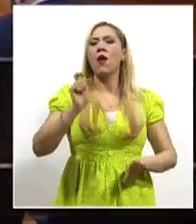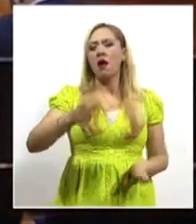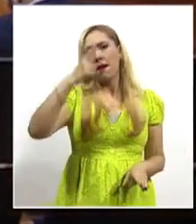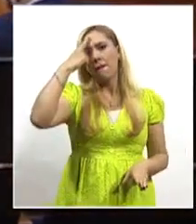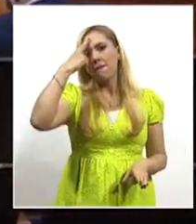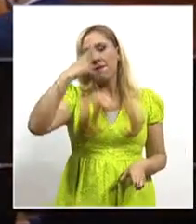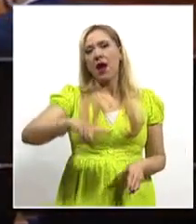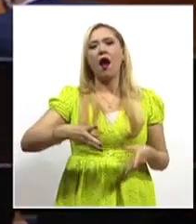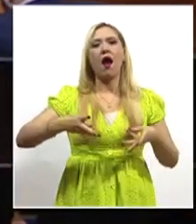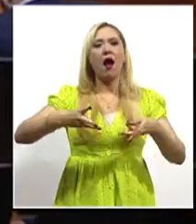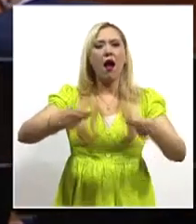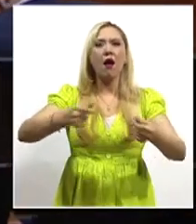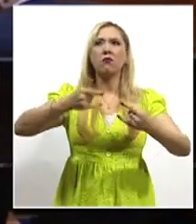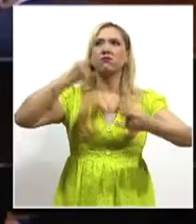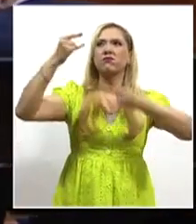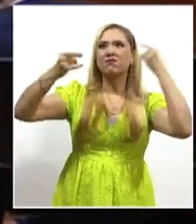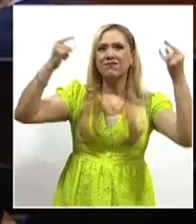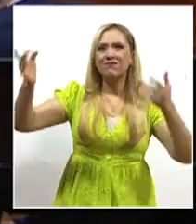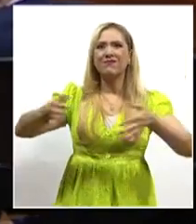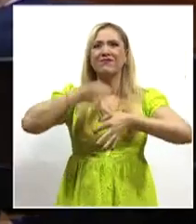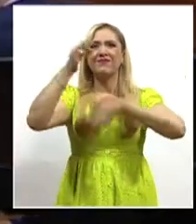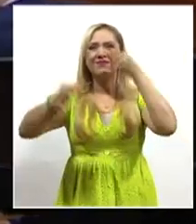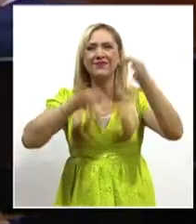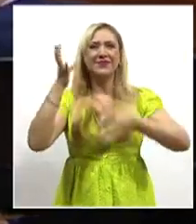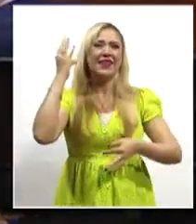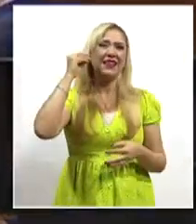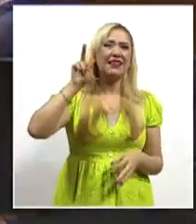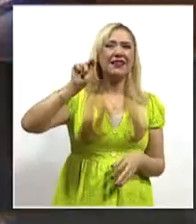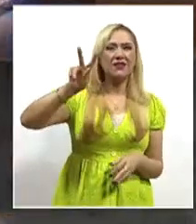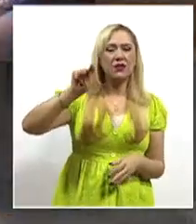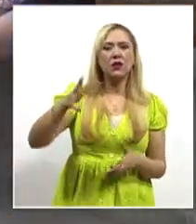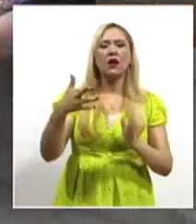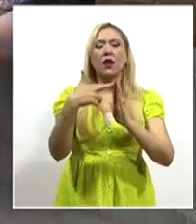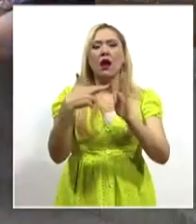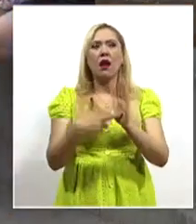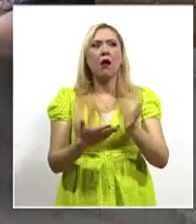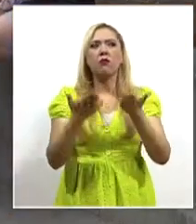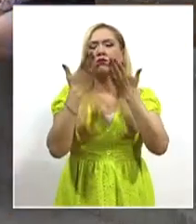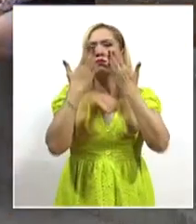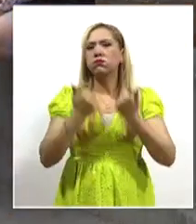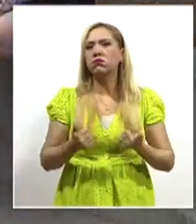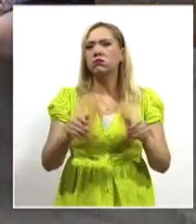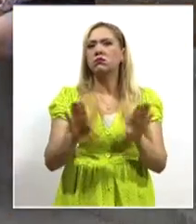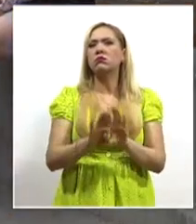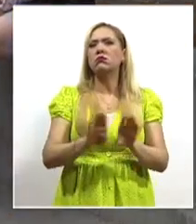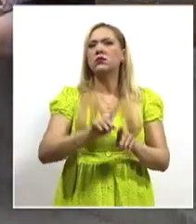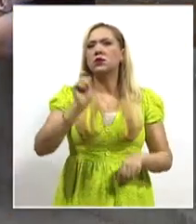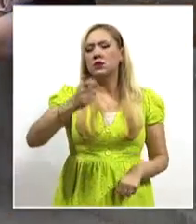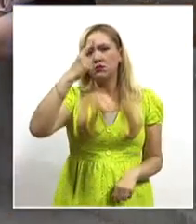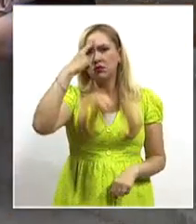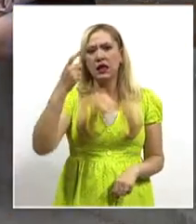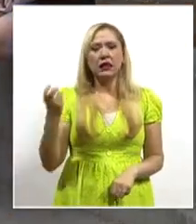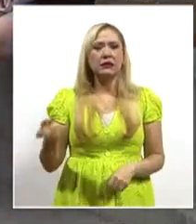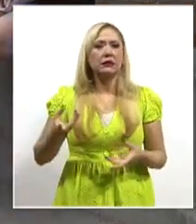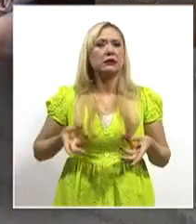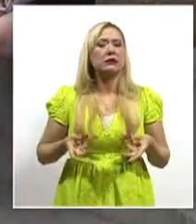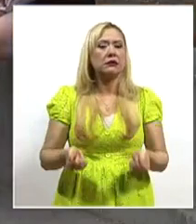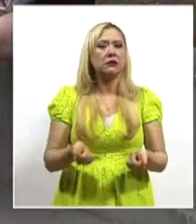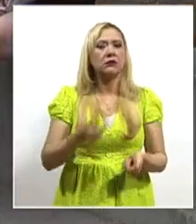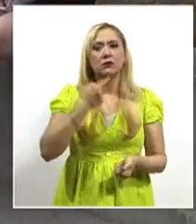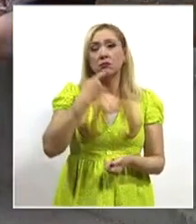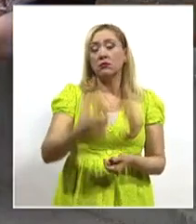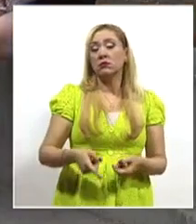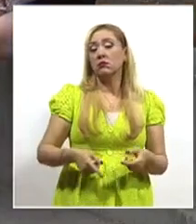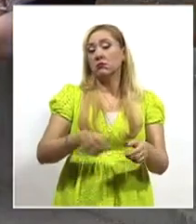gasto en comunicación social, ni dispone procedimientos concretos ni reglas específicas que garanticen que dicho gasto cumpla con lo